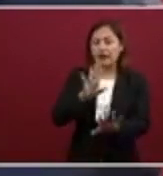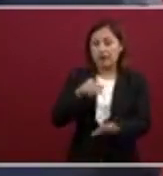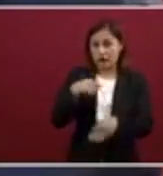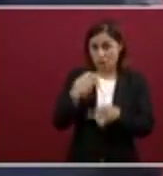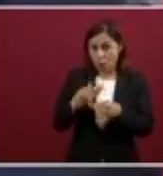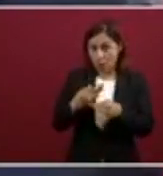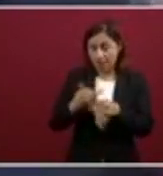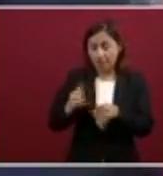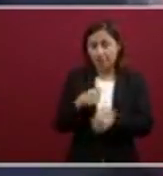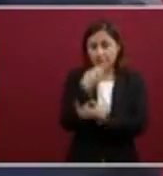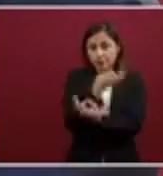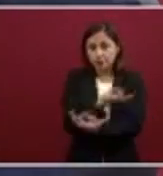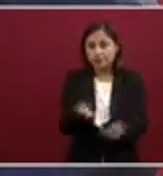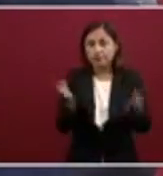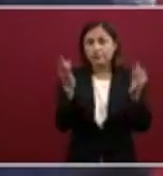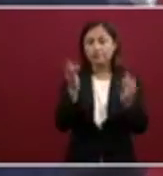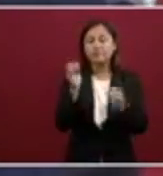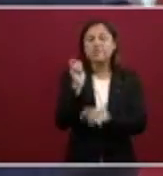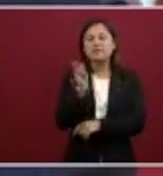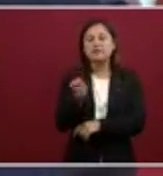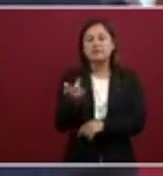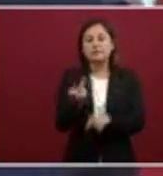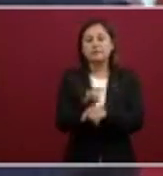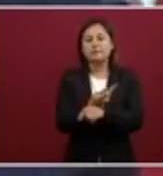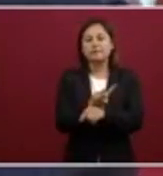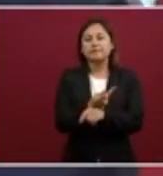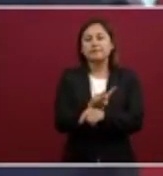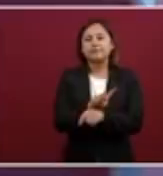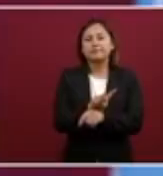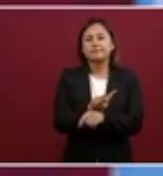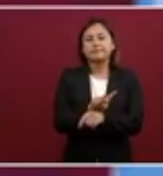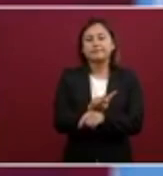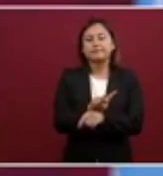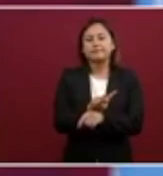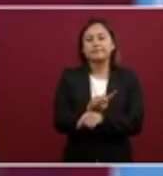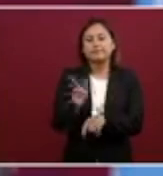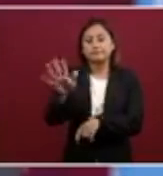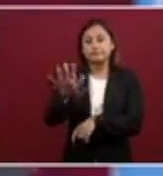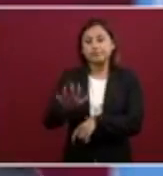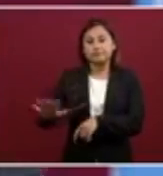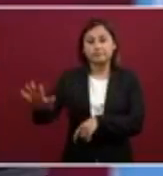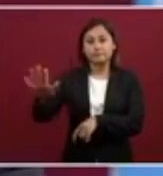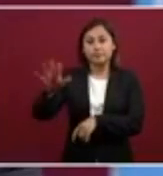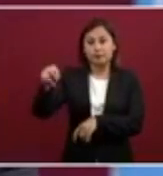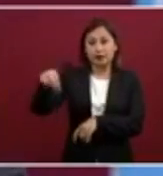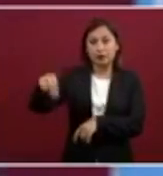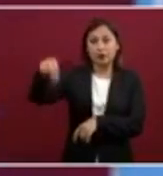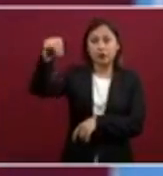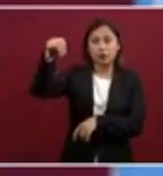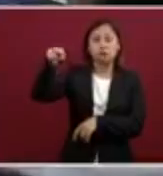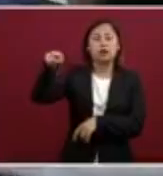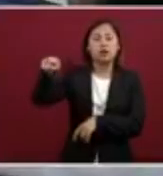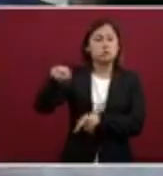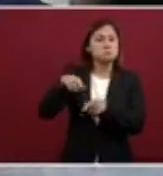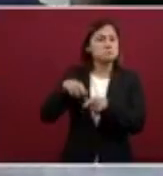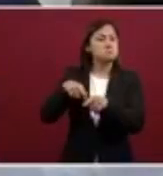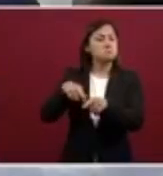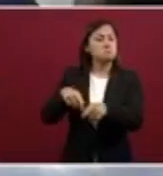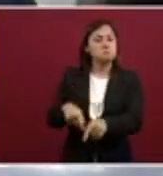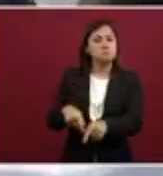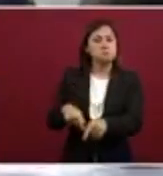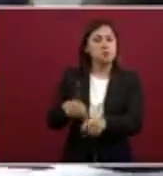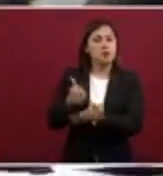que se mantiene en el norte el subsidio en el caso